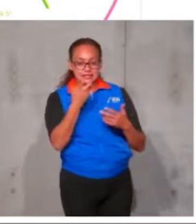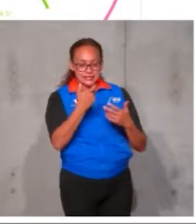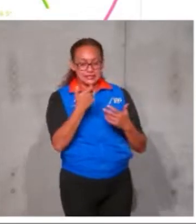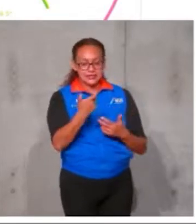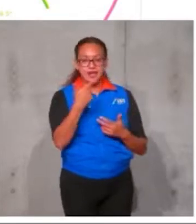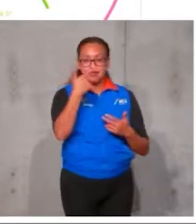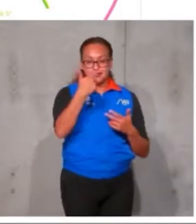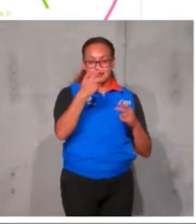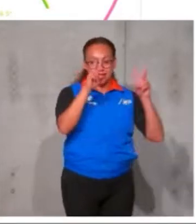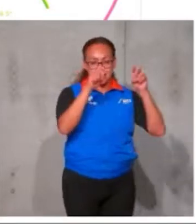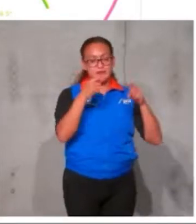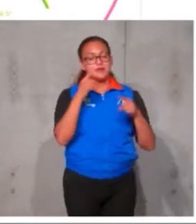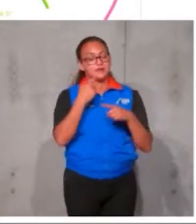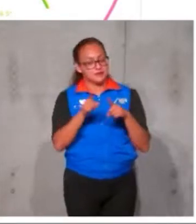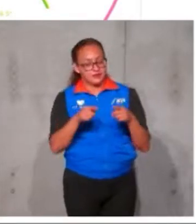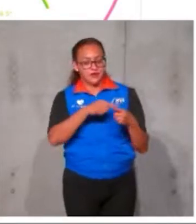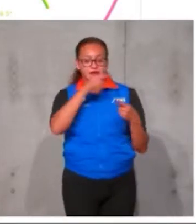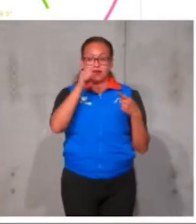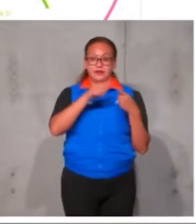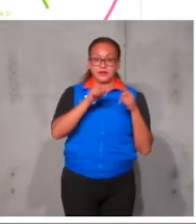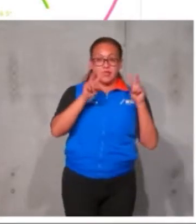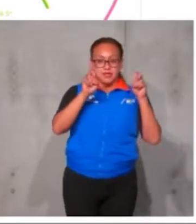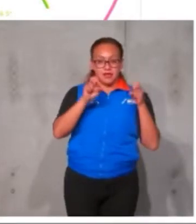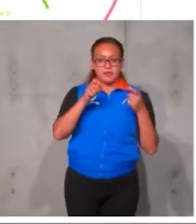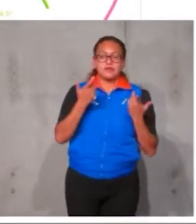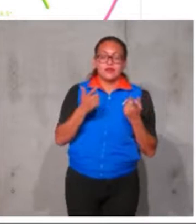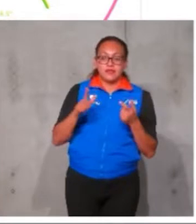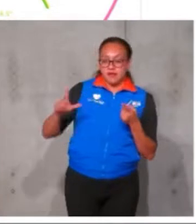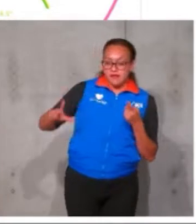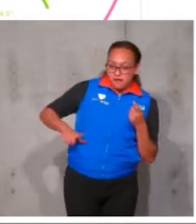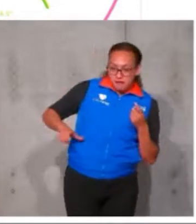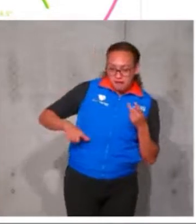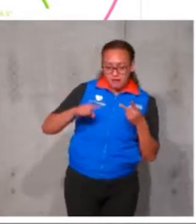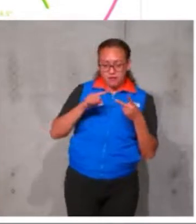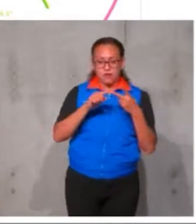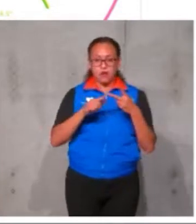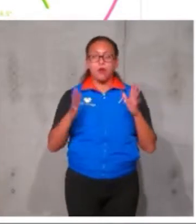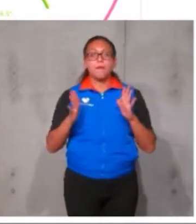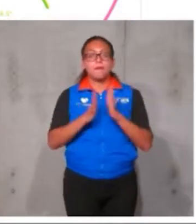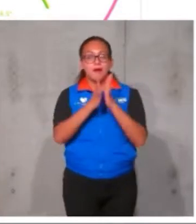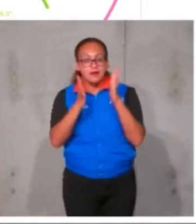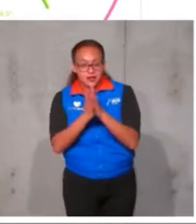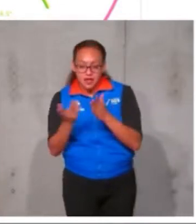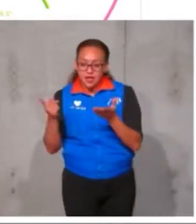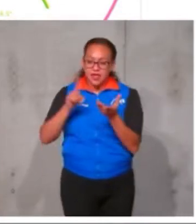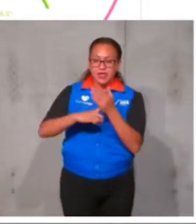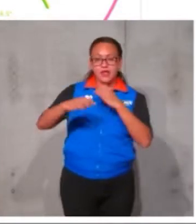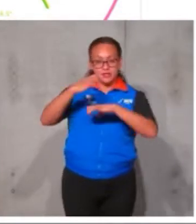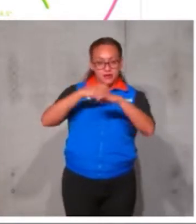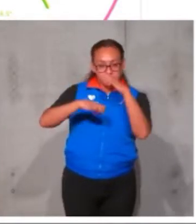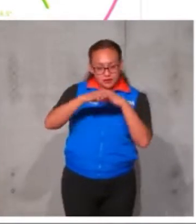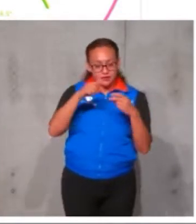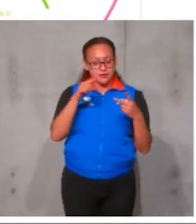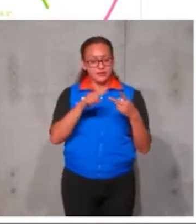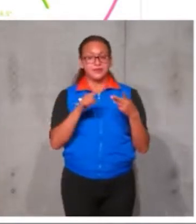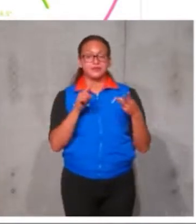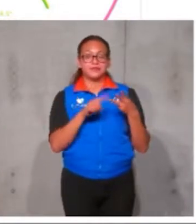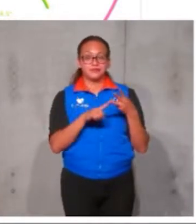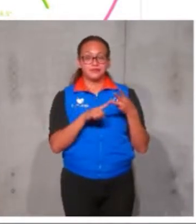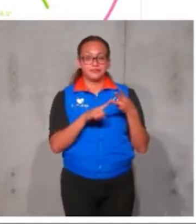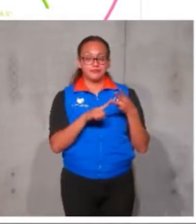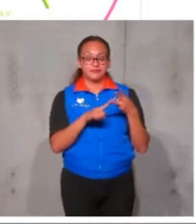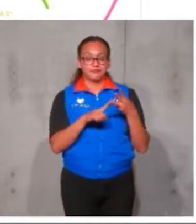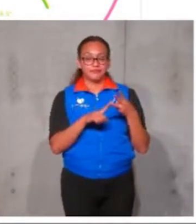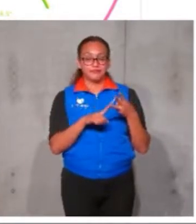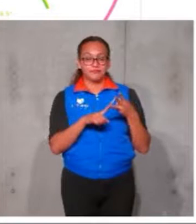o 7 materias, ¿no? El primero, pues, es temas de gobernanza, participación activa y desarrollo de la